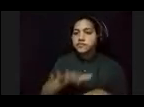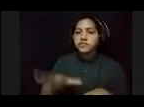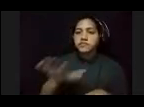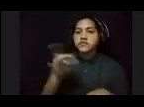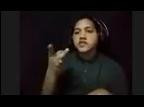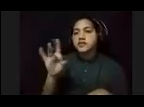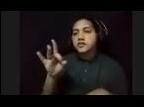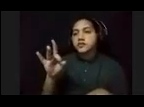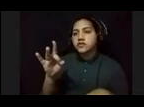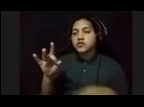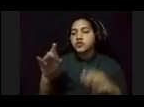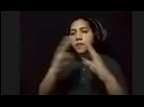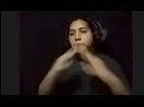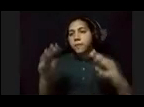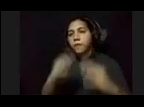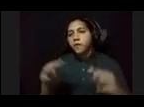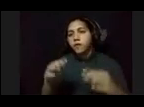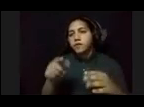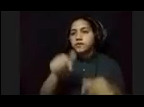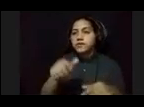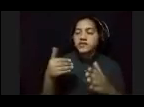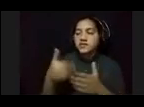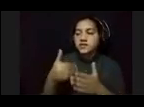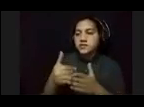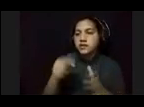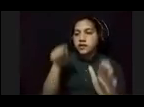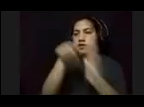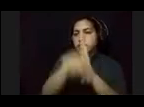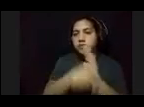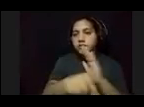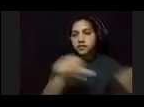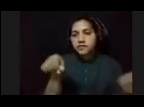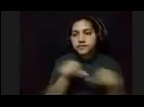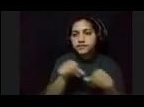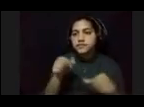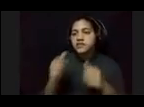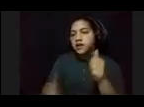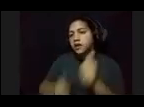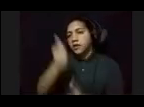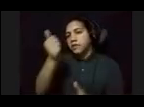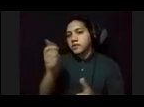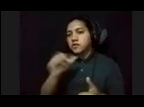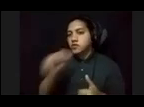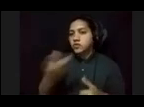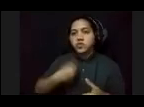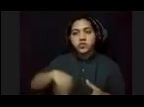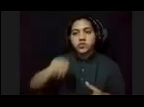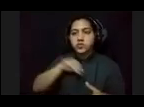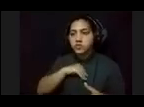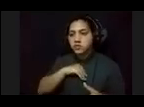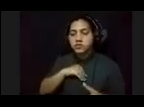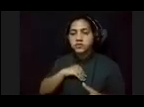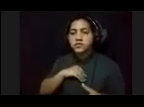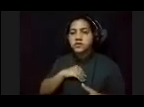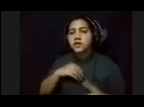bohíos cercanos al matadero. La mayoría de sus ocupantes, al parecer, no eran dueños de los mismos, pues